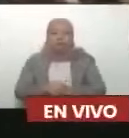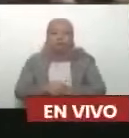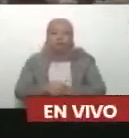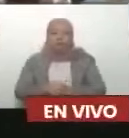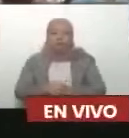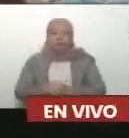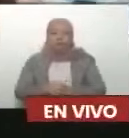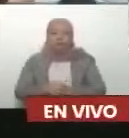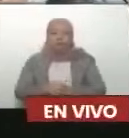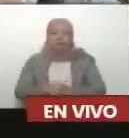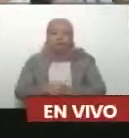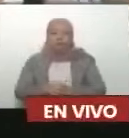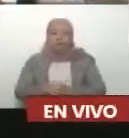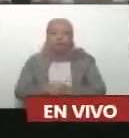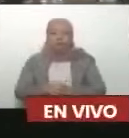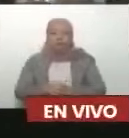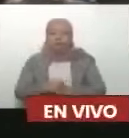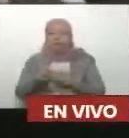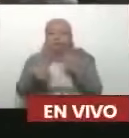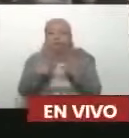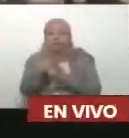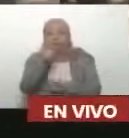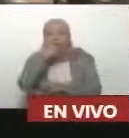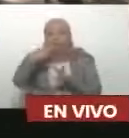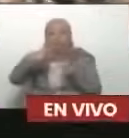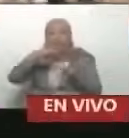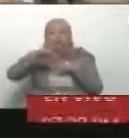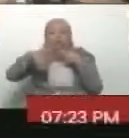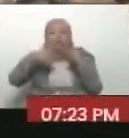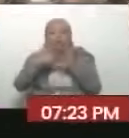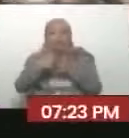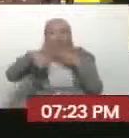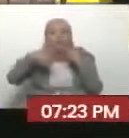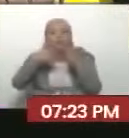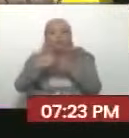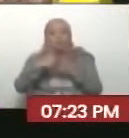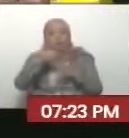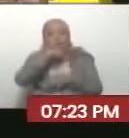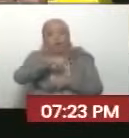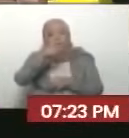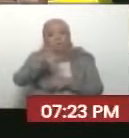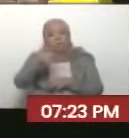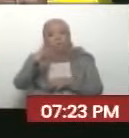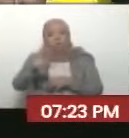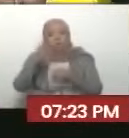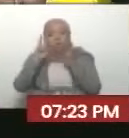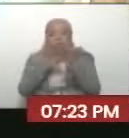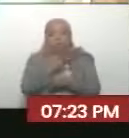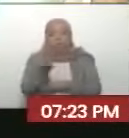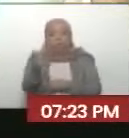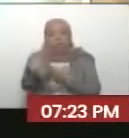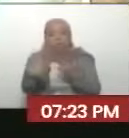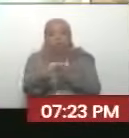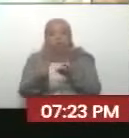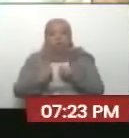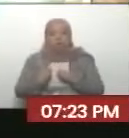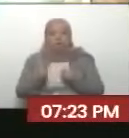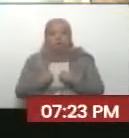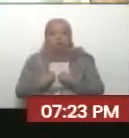que sé que llega a toda esa gente que ve y que también desearía poder estar allí para